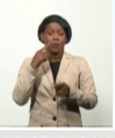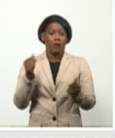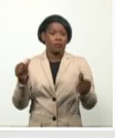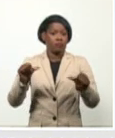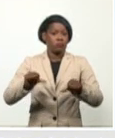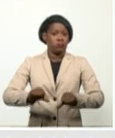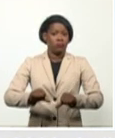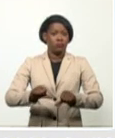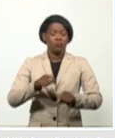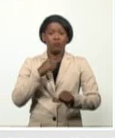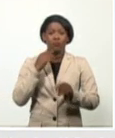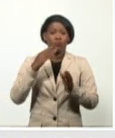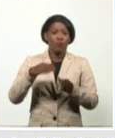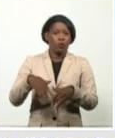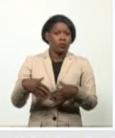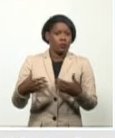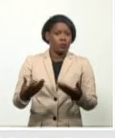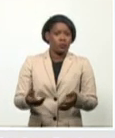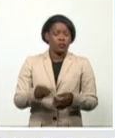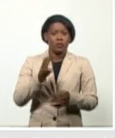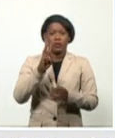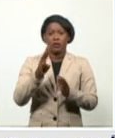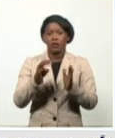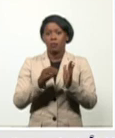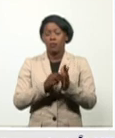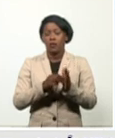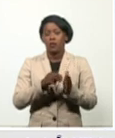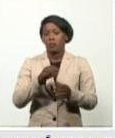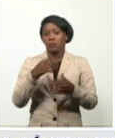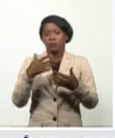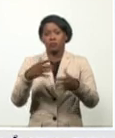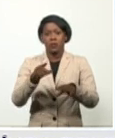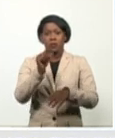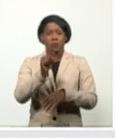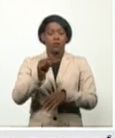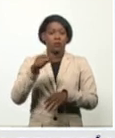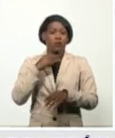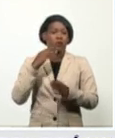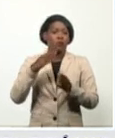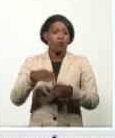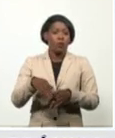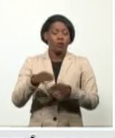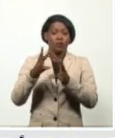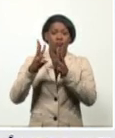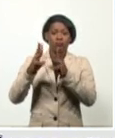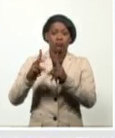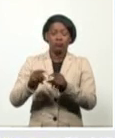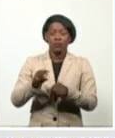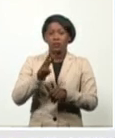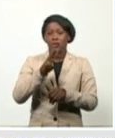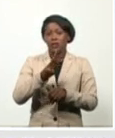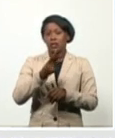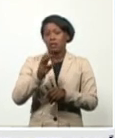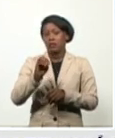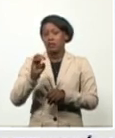fallecieron 3.092 personas para un acumulado de